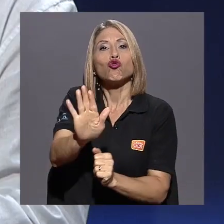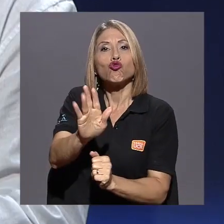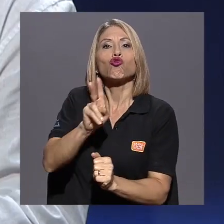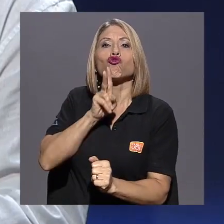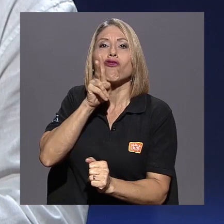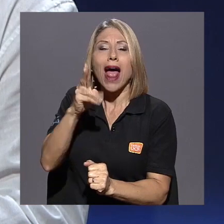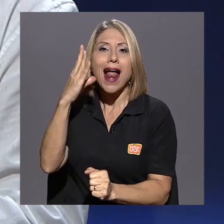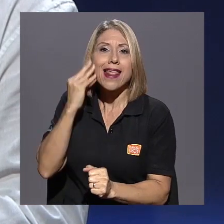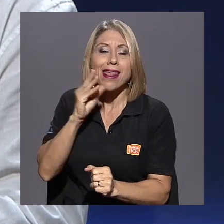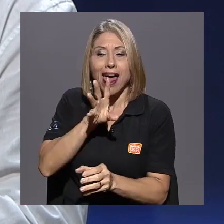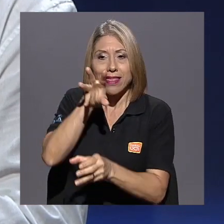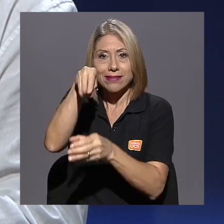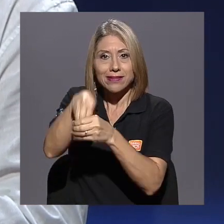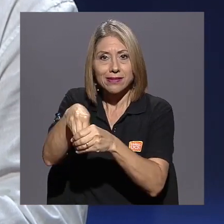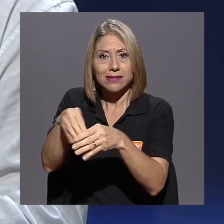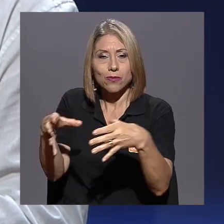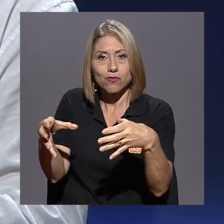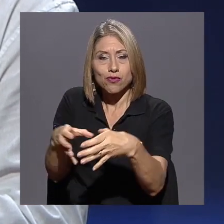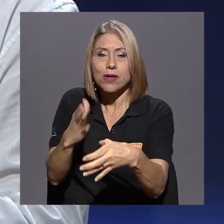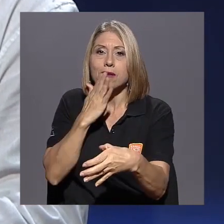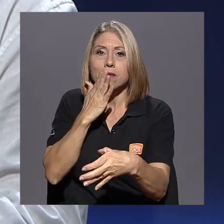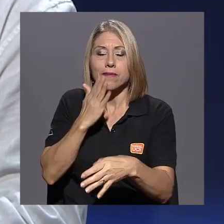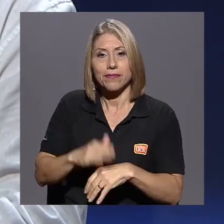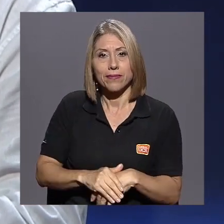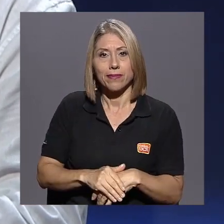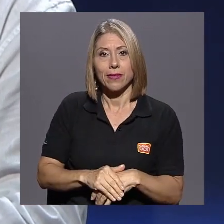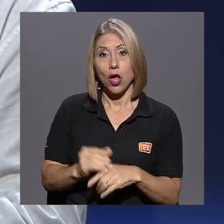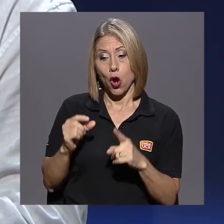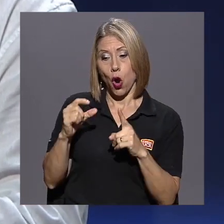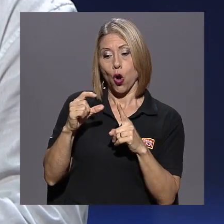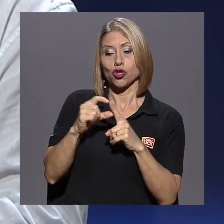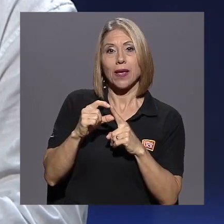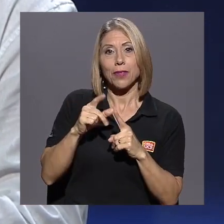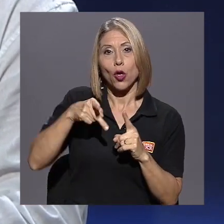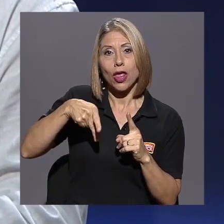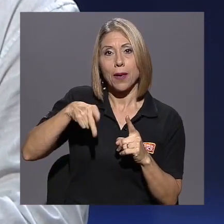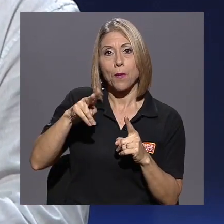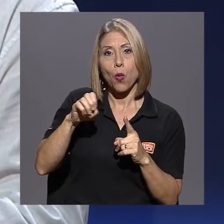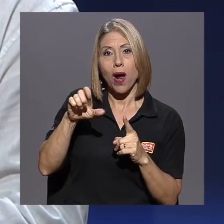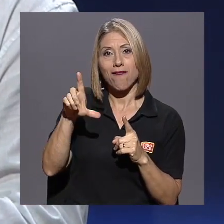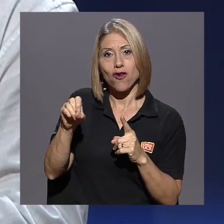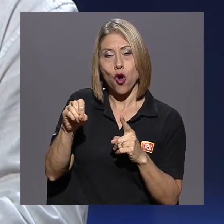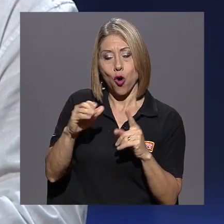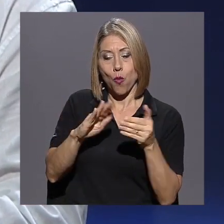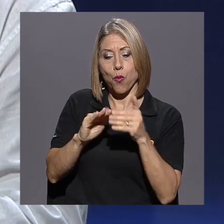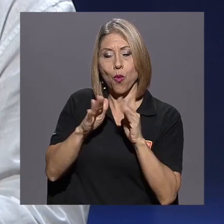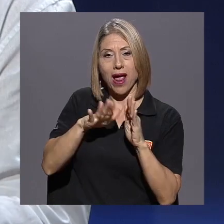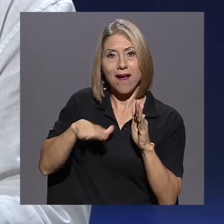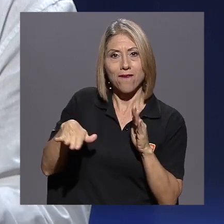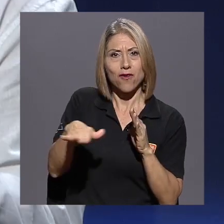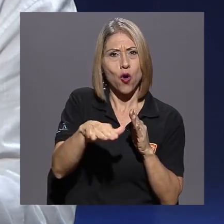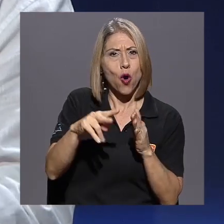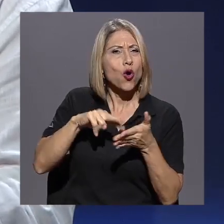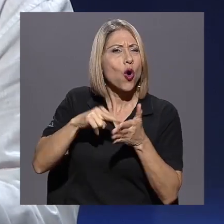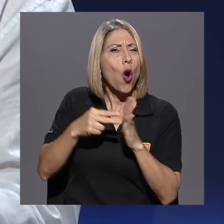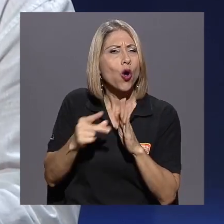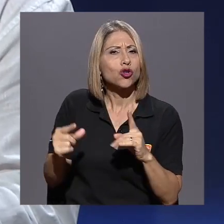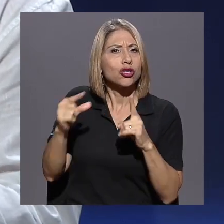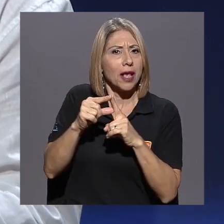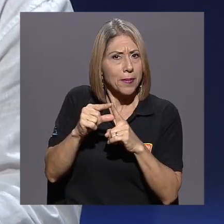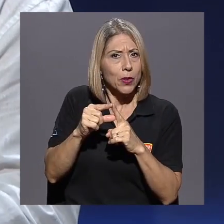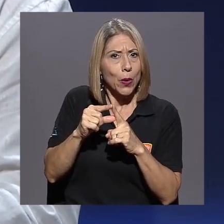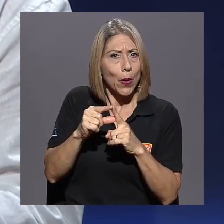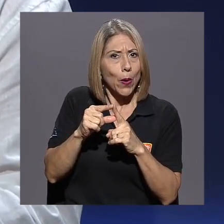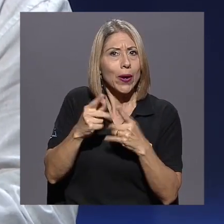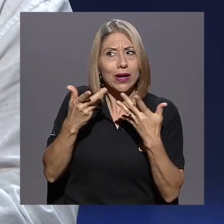que quisiera mencionarle algo acerca del concepto de pueblo el concepto de pueblos y cómo lo manejan